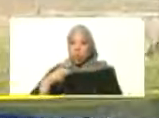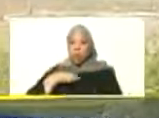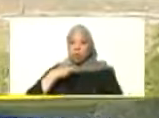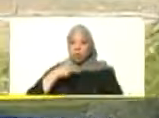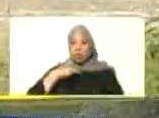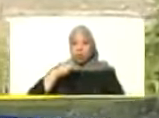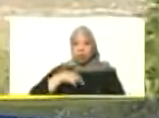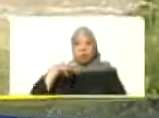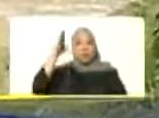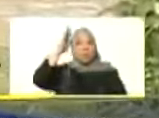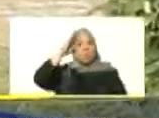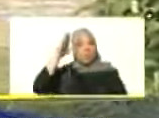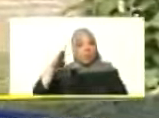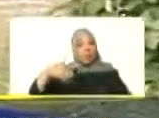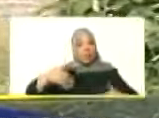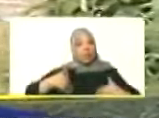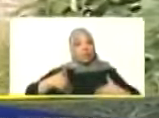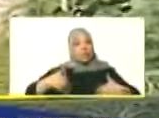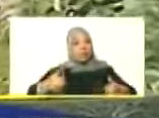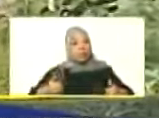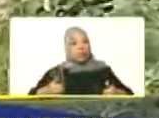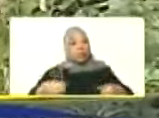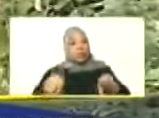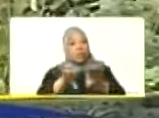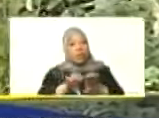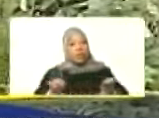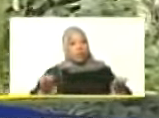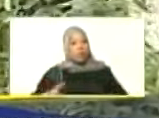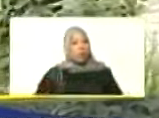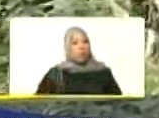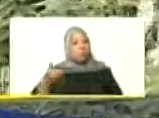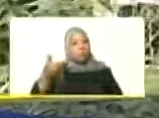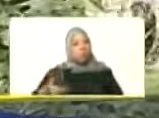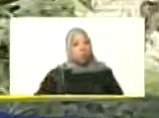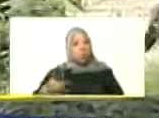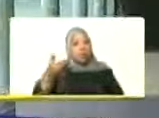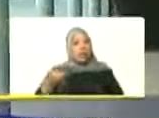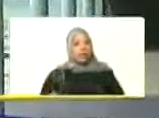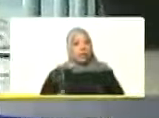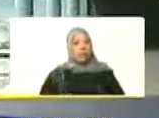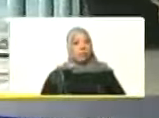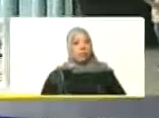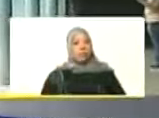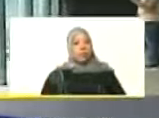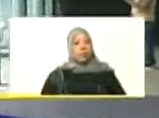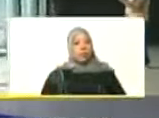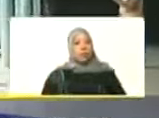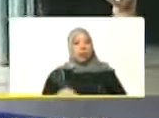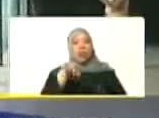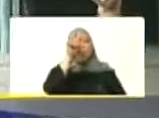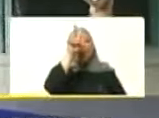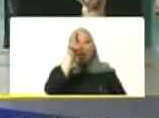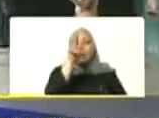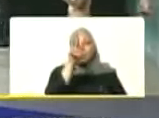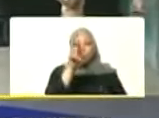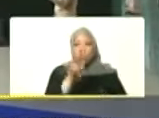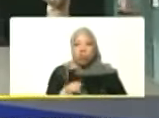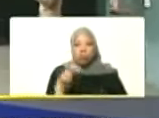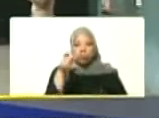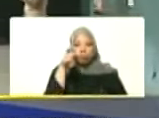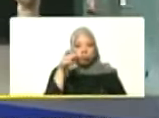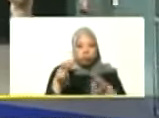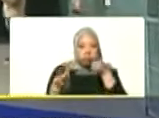militares para la salud y para la educación. Lo he venido palpando a cada ambulatorio, en